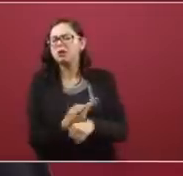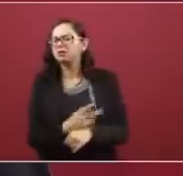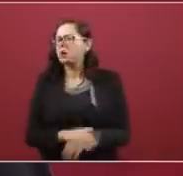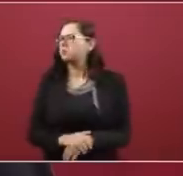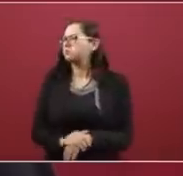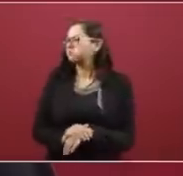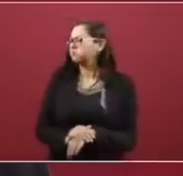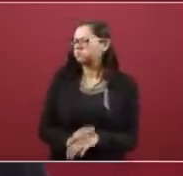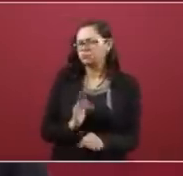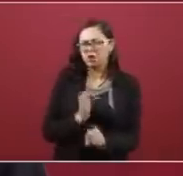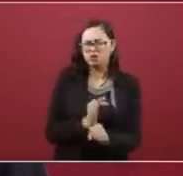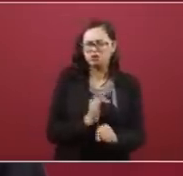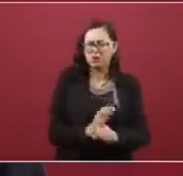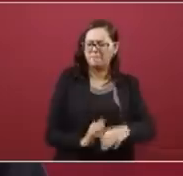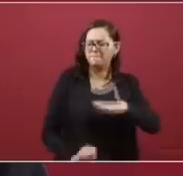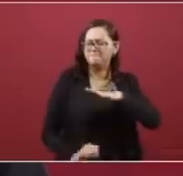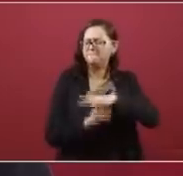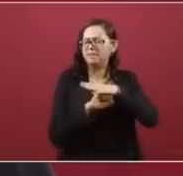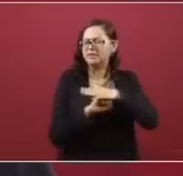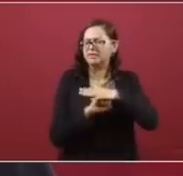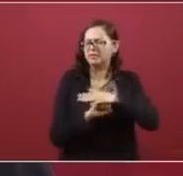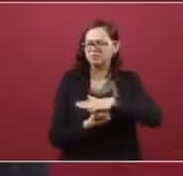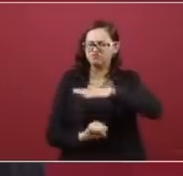Eh por ejemplo